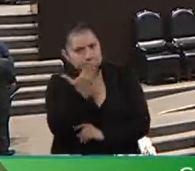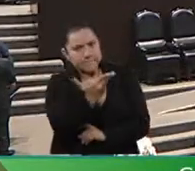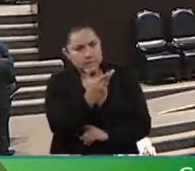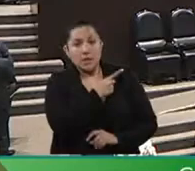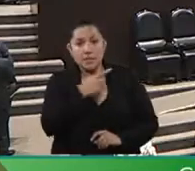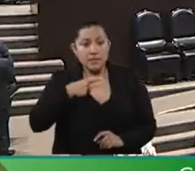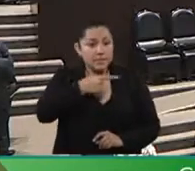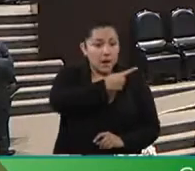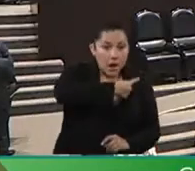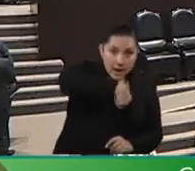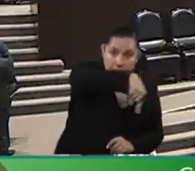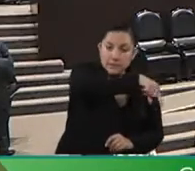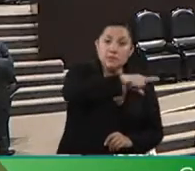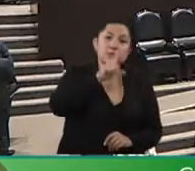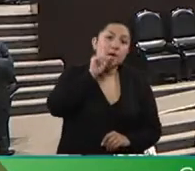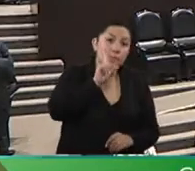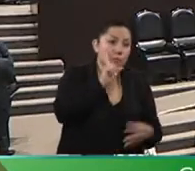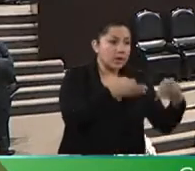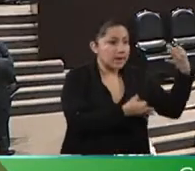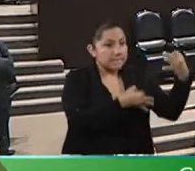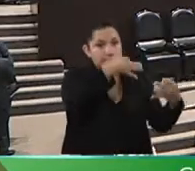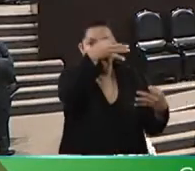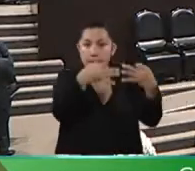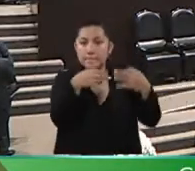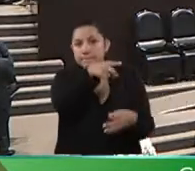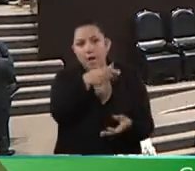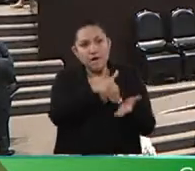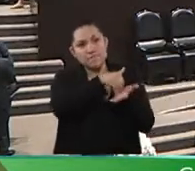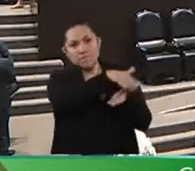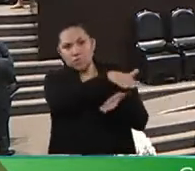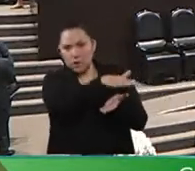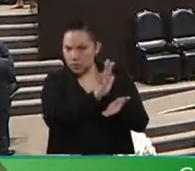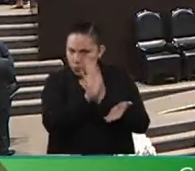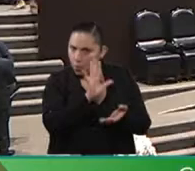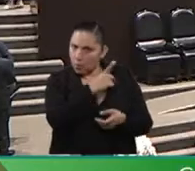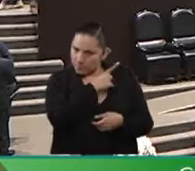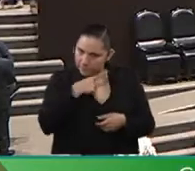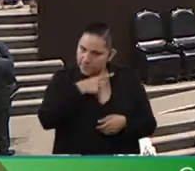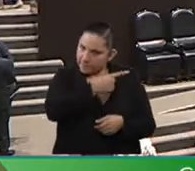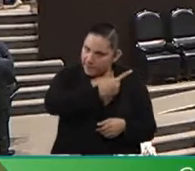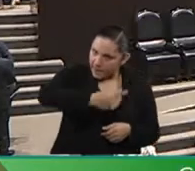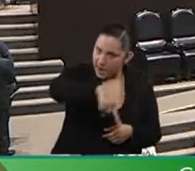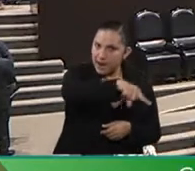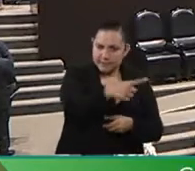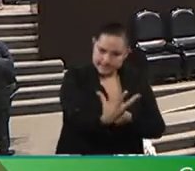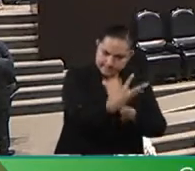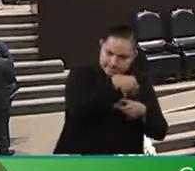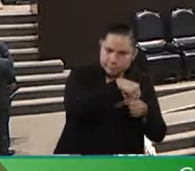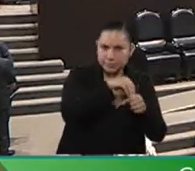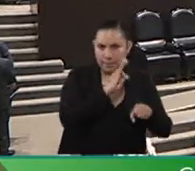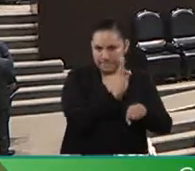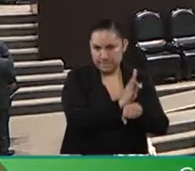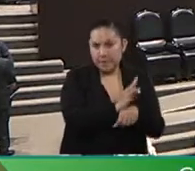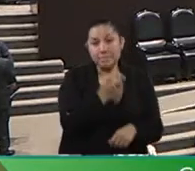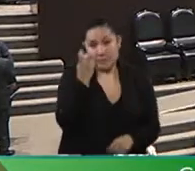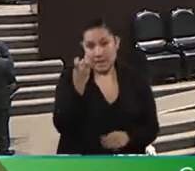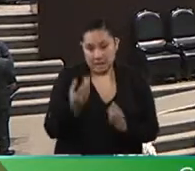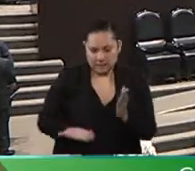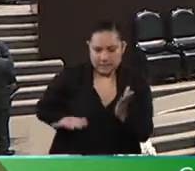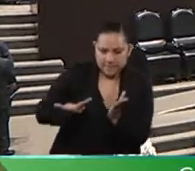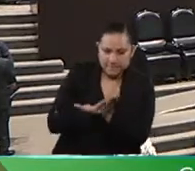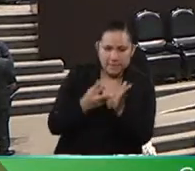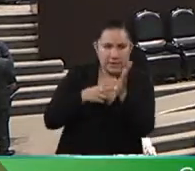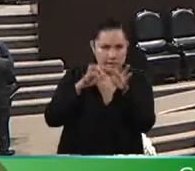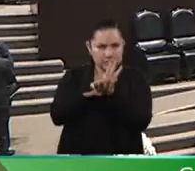a la justicia en a las que están impartiendo la en la defensión a través de esta propuesta se asegura que los comités de evaluación